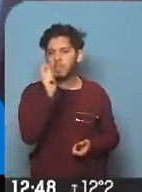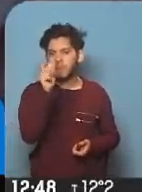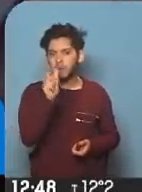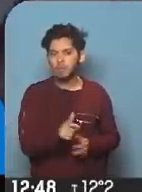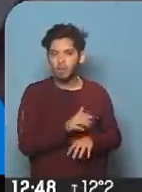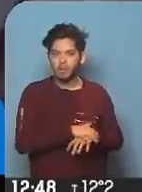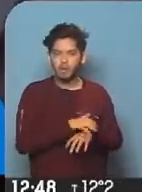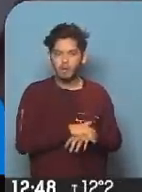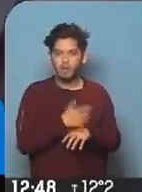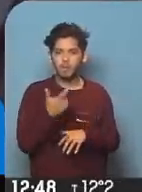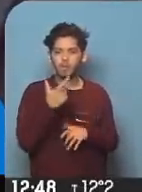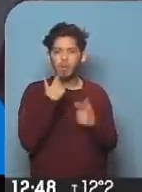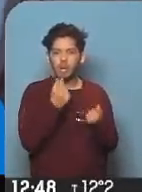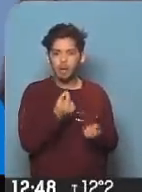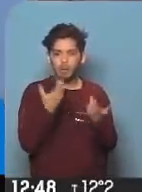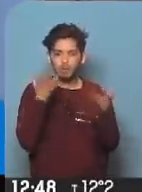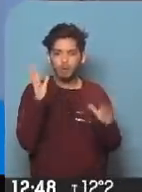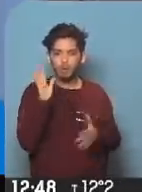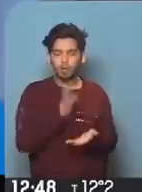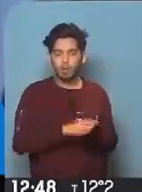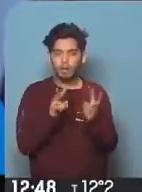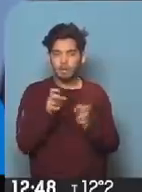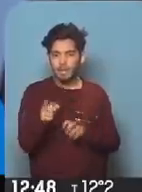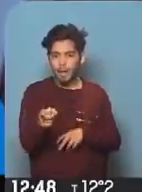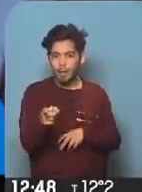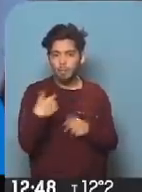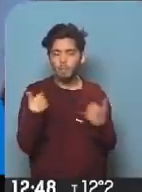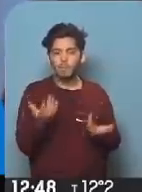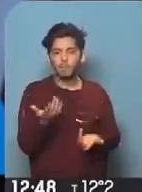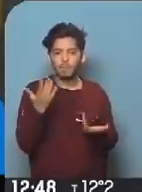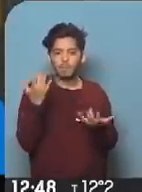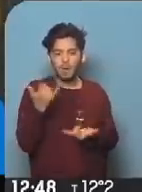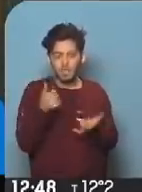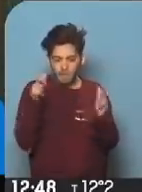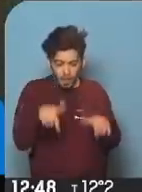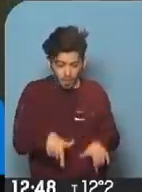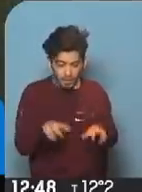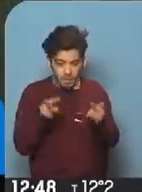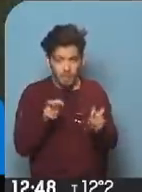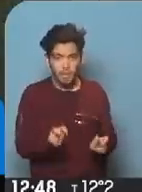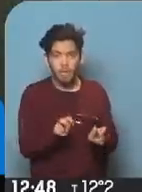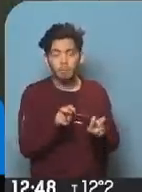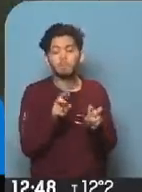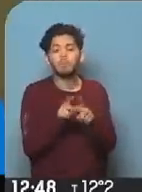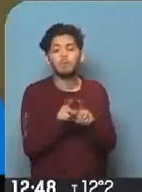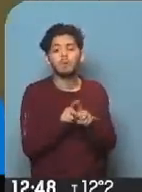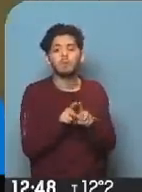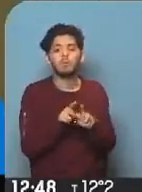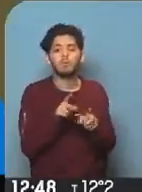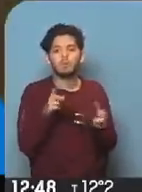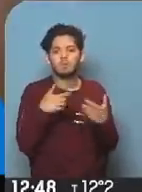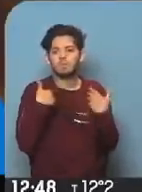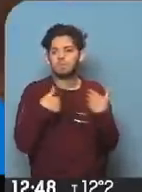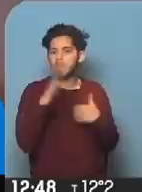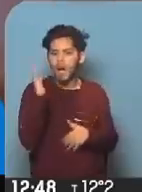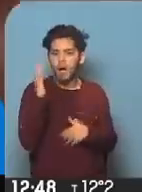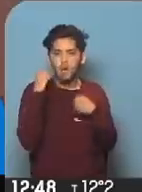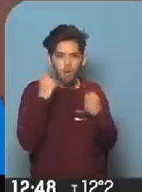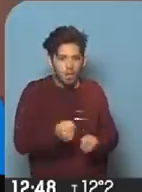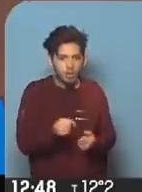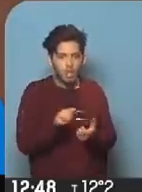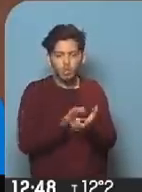no hay ni siquiera reclamos públicos alrededor de esto. Por lo tanto, que haya frente a esto, en la conciencia de la sociedad brasileña de que más violencia no soluciona el problema de